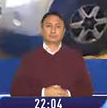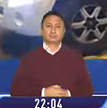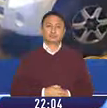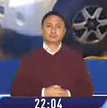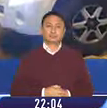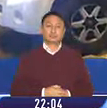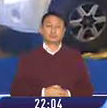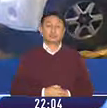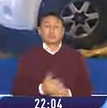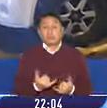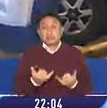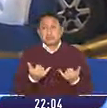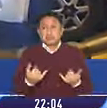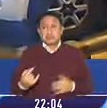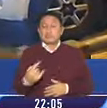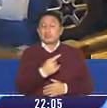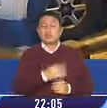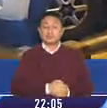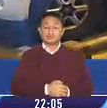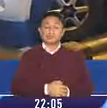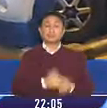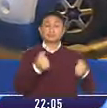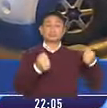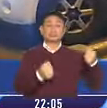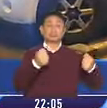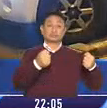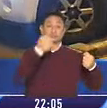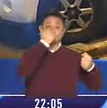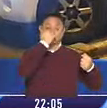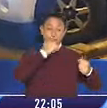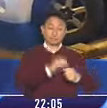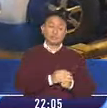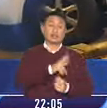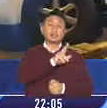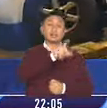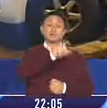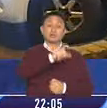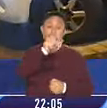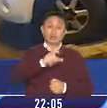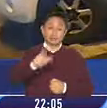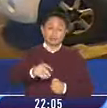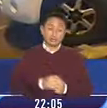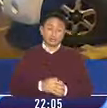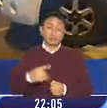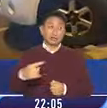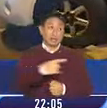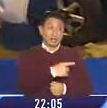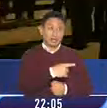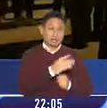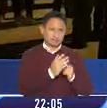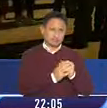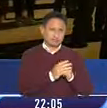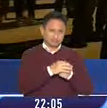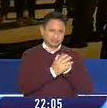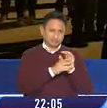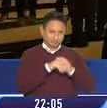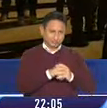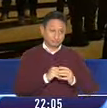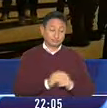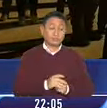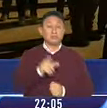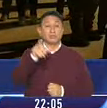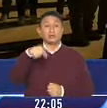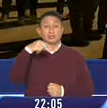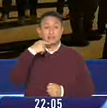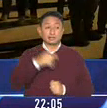Por ahora, lo que se conoce que a bordo de un auto rojo estaban tres individuos supuestamente cometiendo actos ilícitos, entre los rumores que